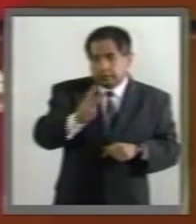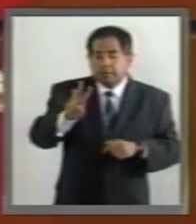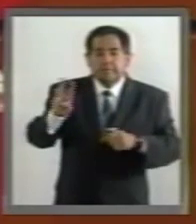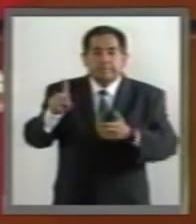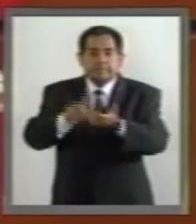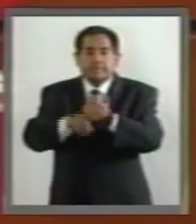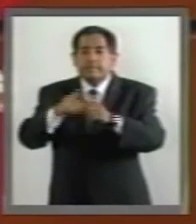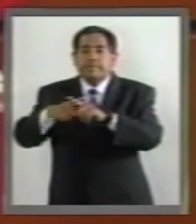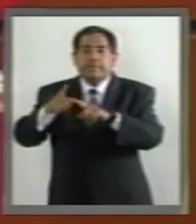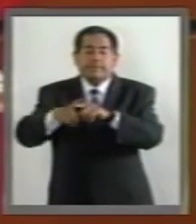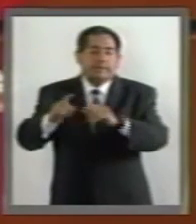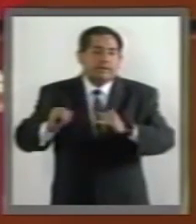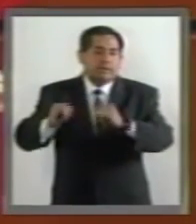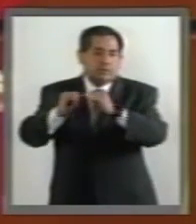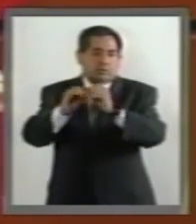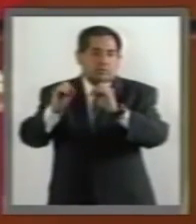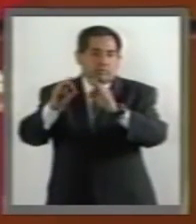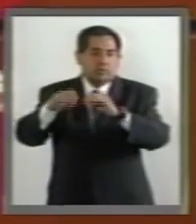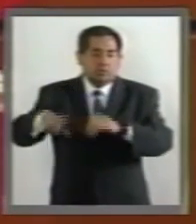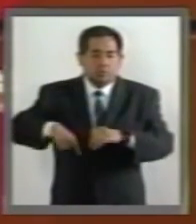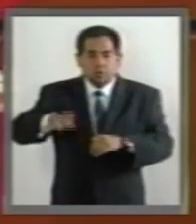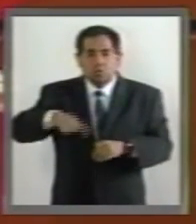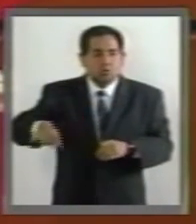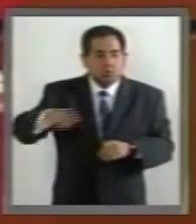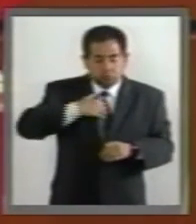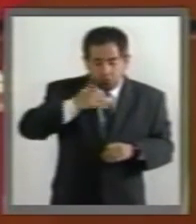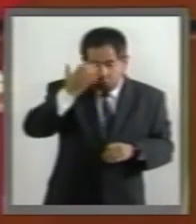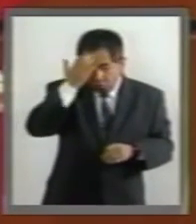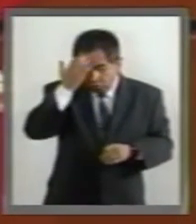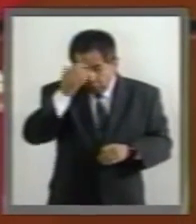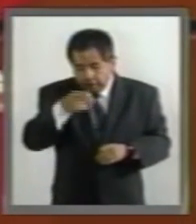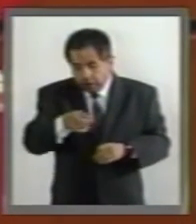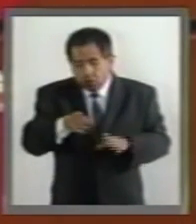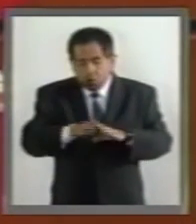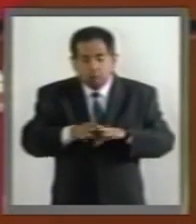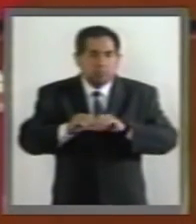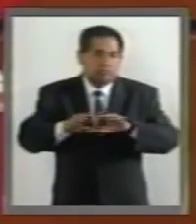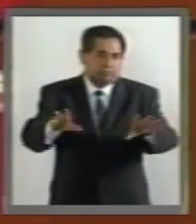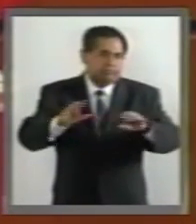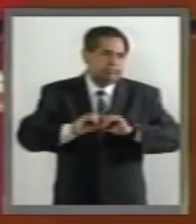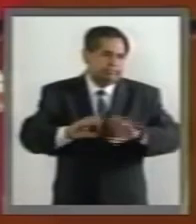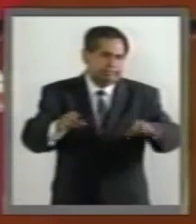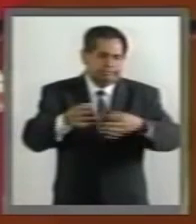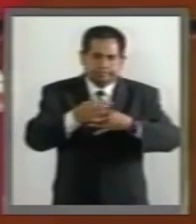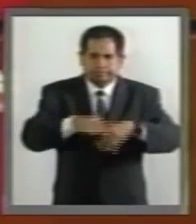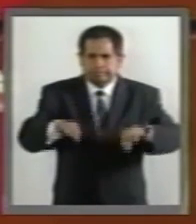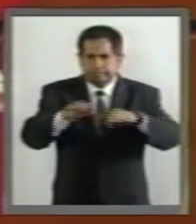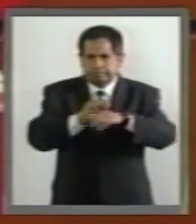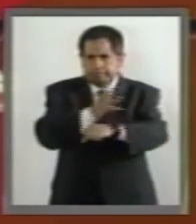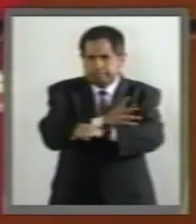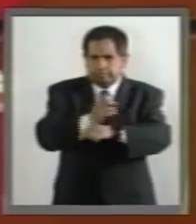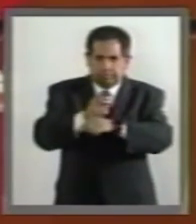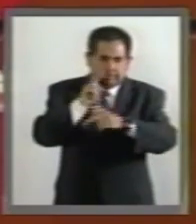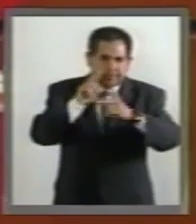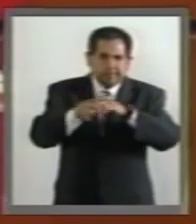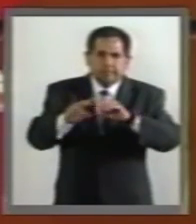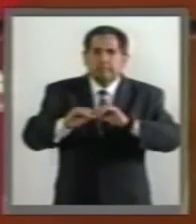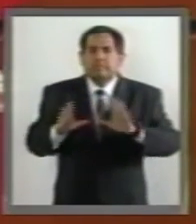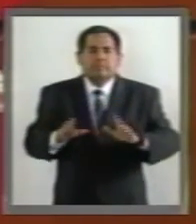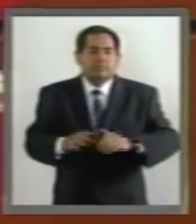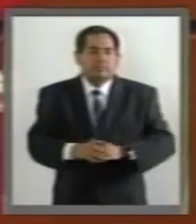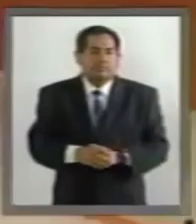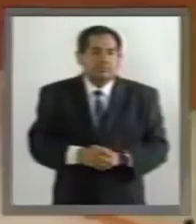dependencias y entidades para el conocimiento público, la máxima publicidad, la transparencia y la rendición de